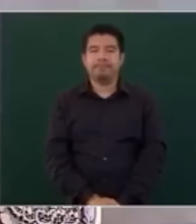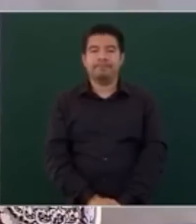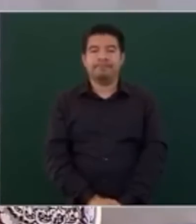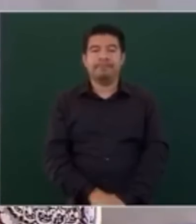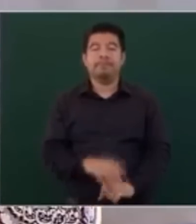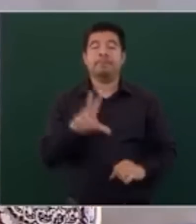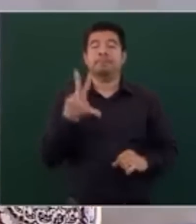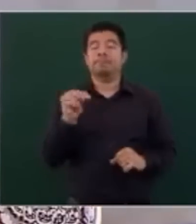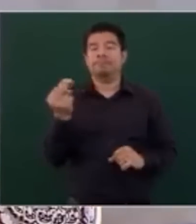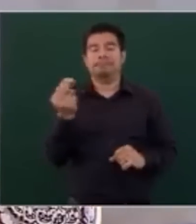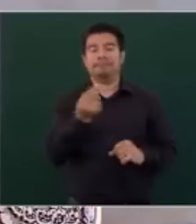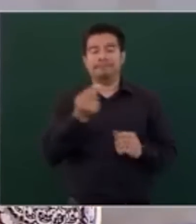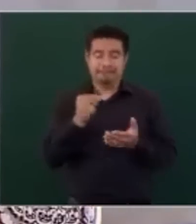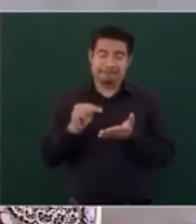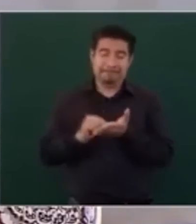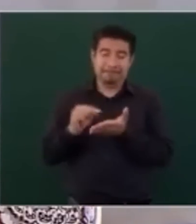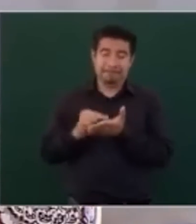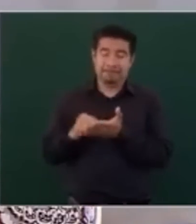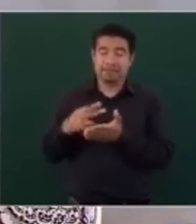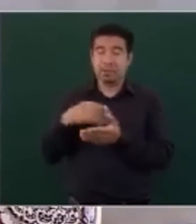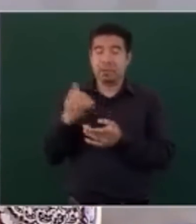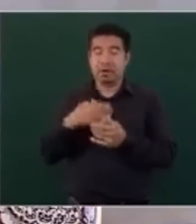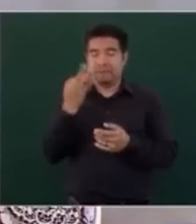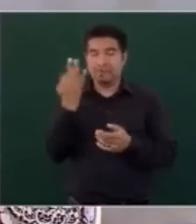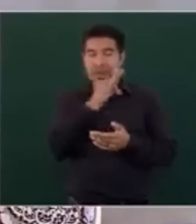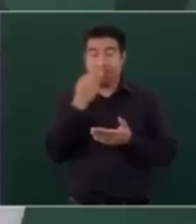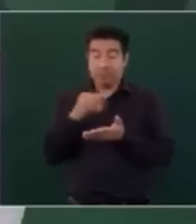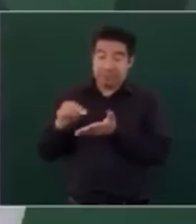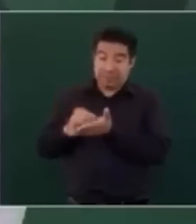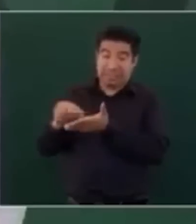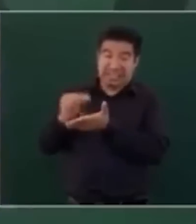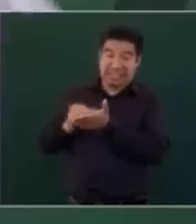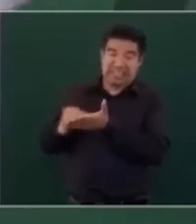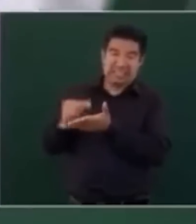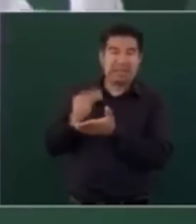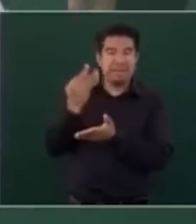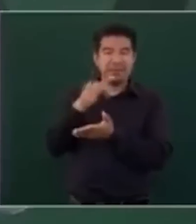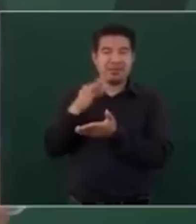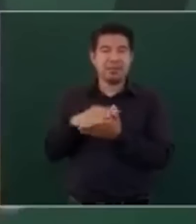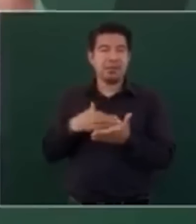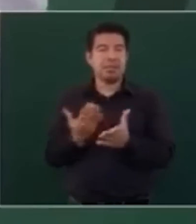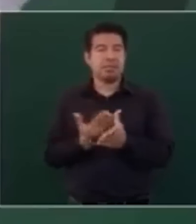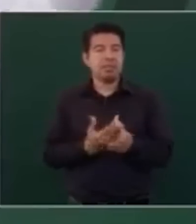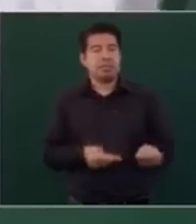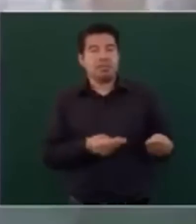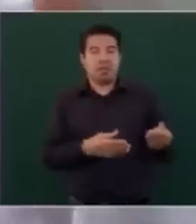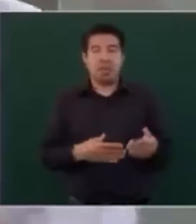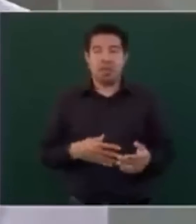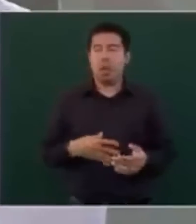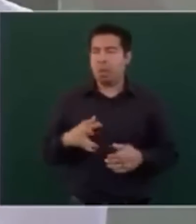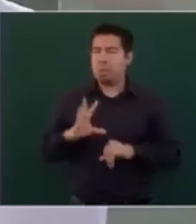juntar las firmas, o las falsificaron y le dieron el registro, porque necesitaban